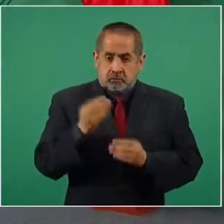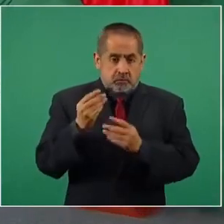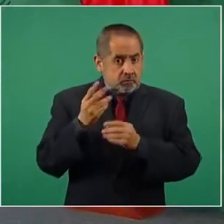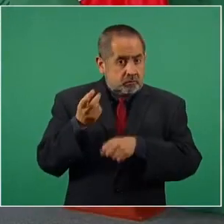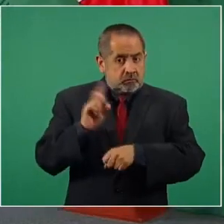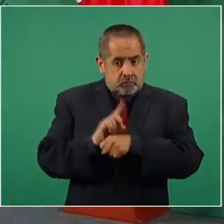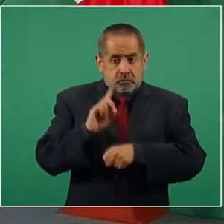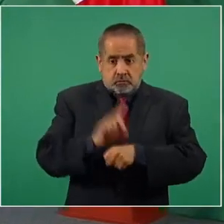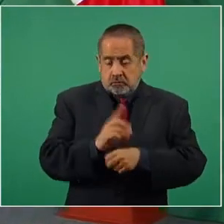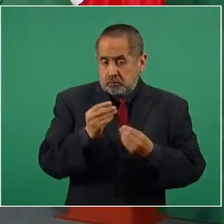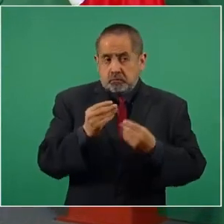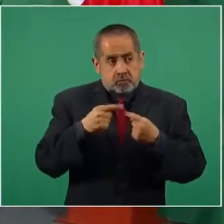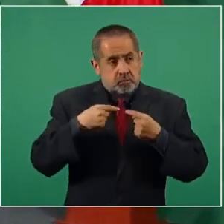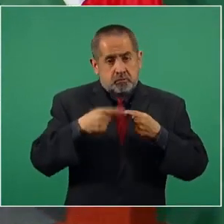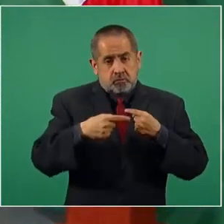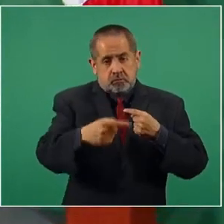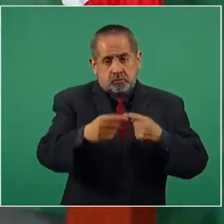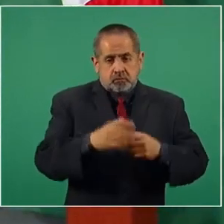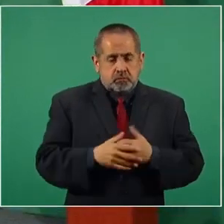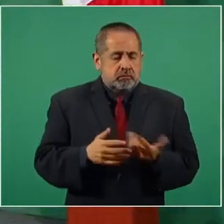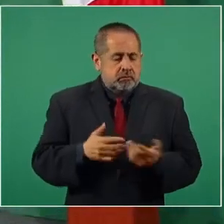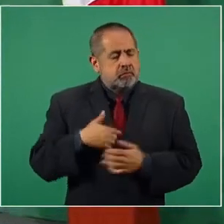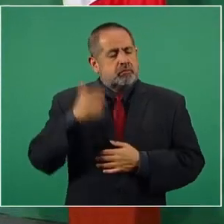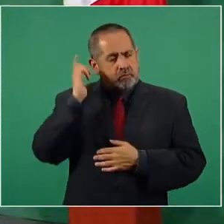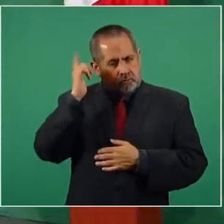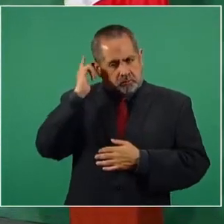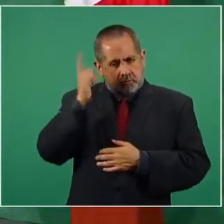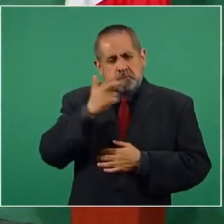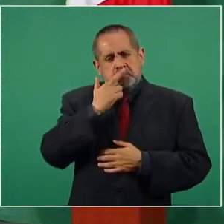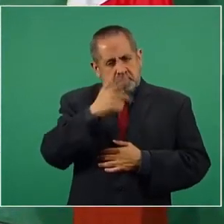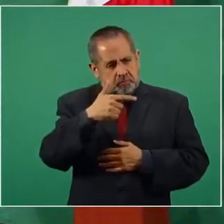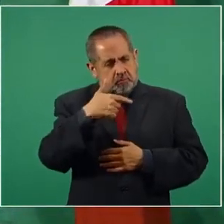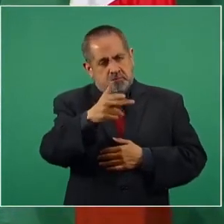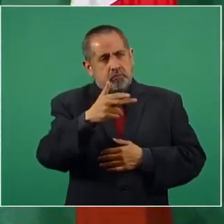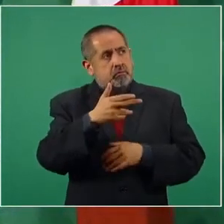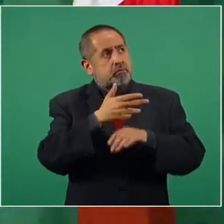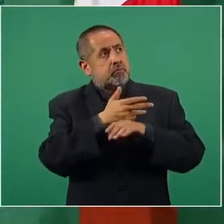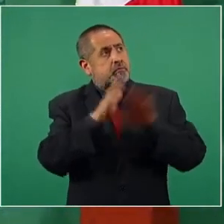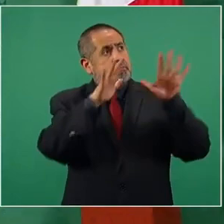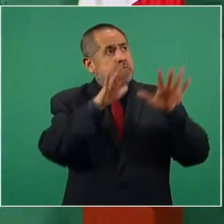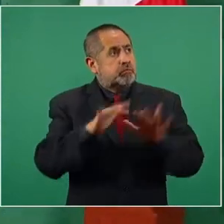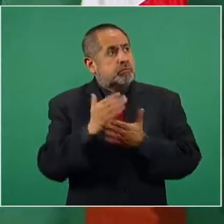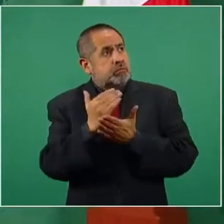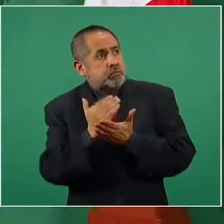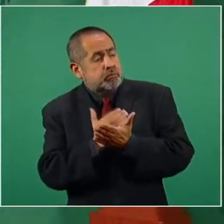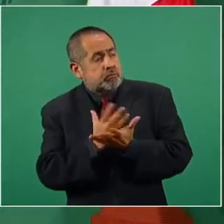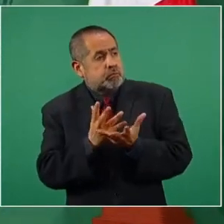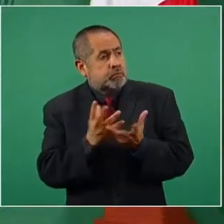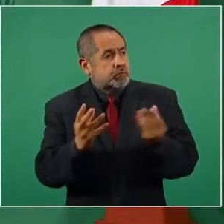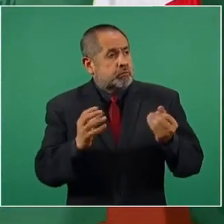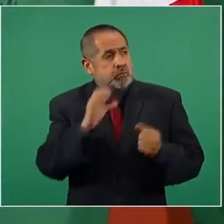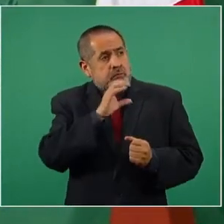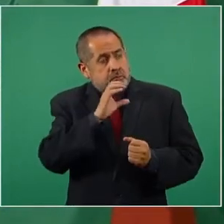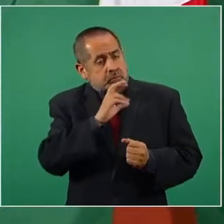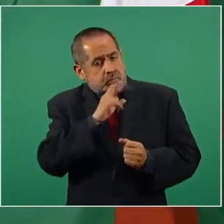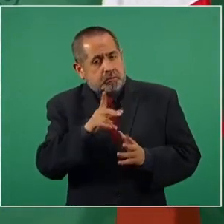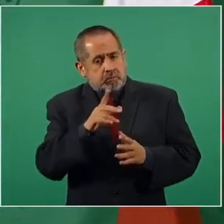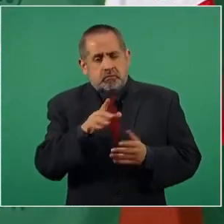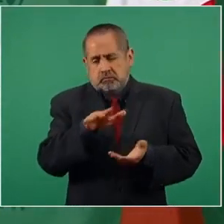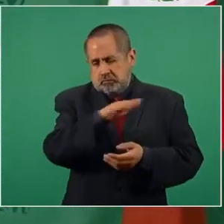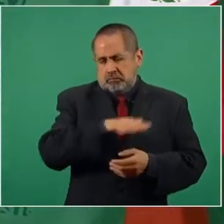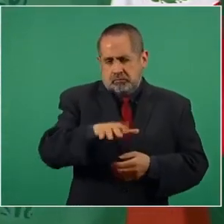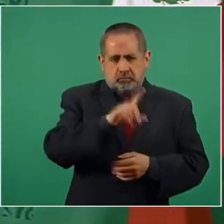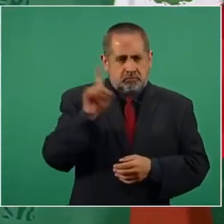días y estamos deseando que mejore la temperatura en